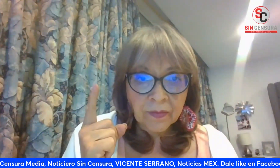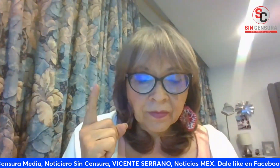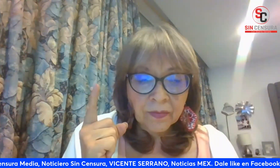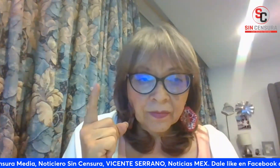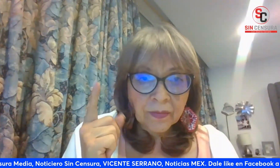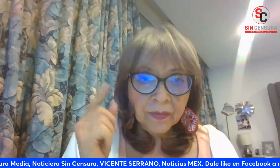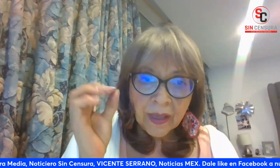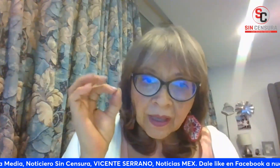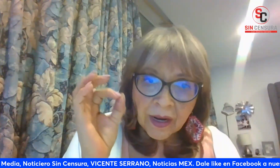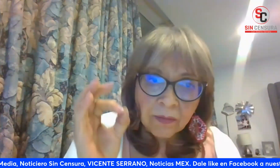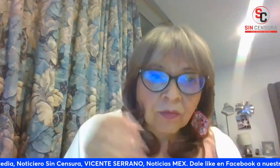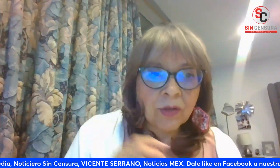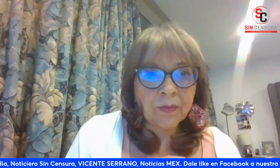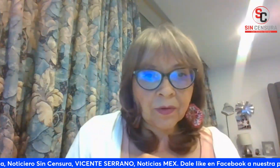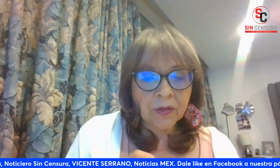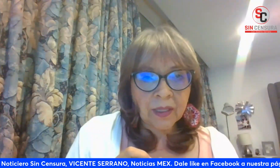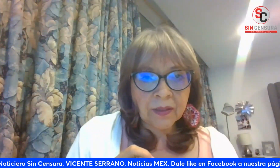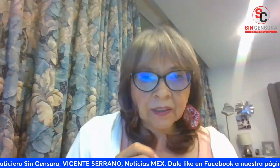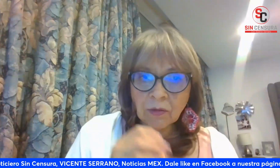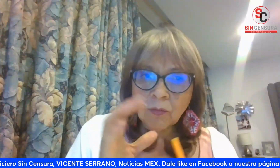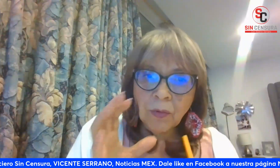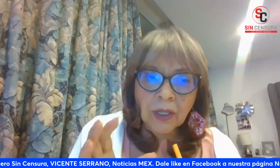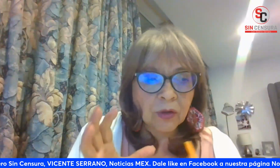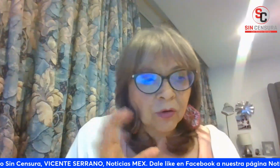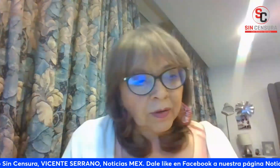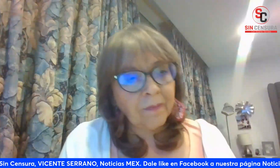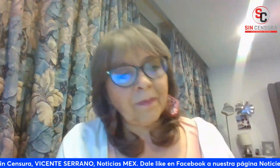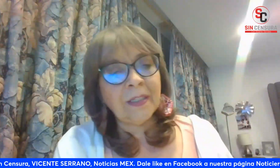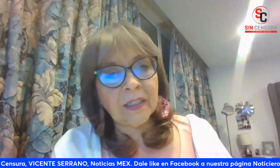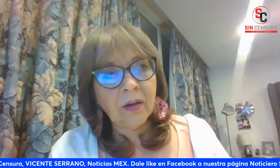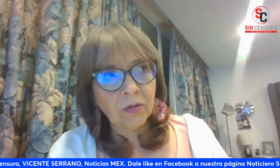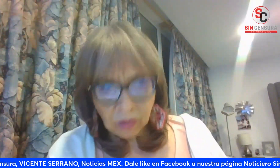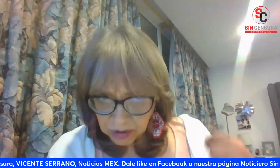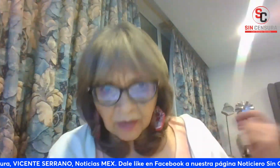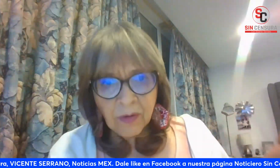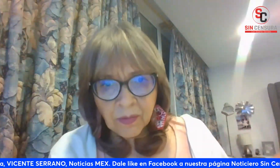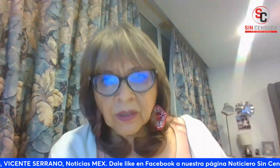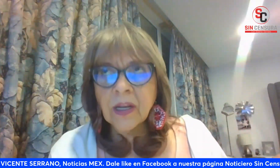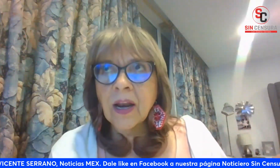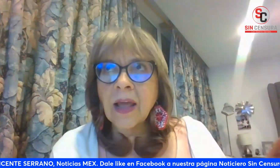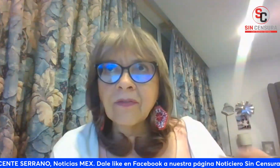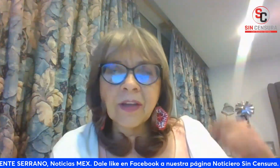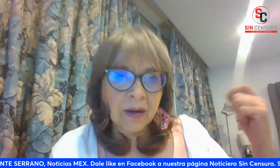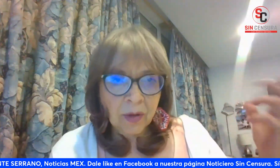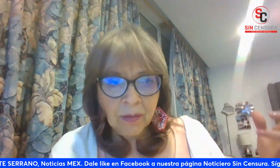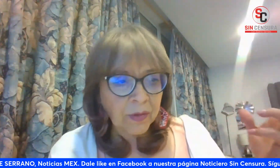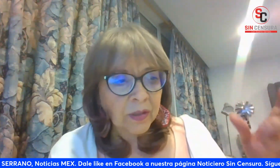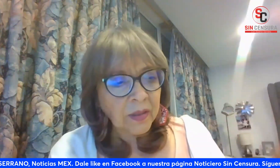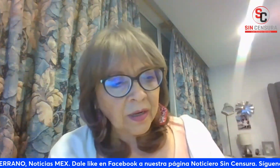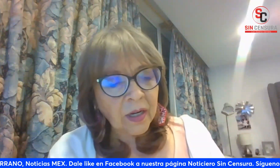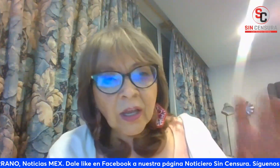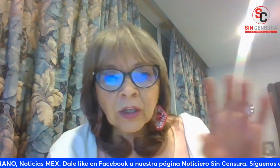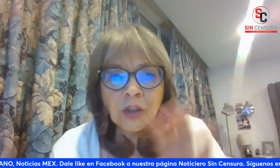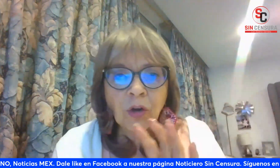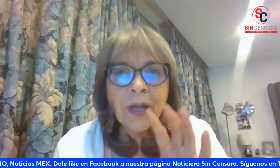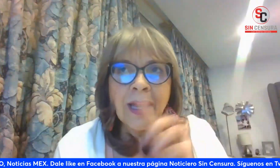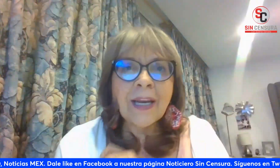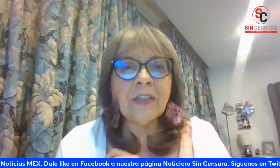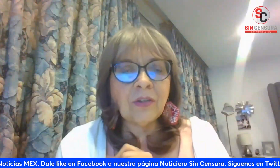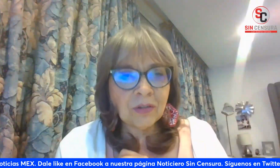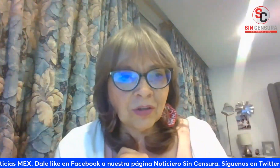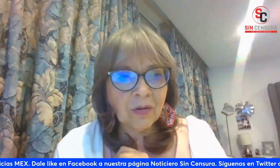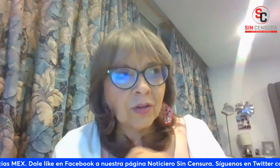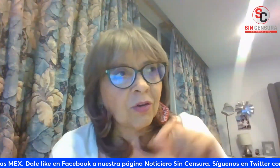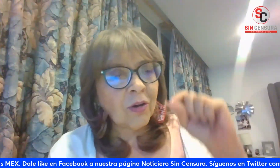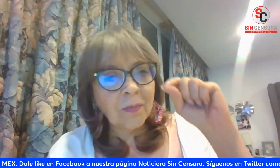cambios que eran muy importantes, un poquito más que otros. Era muy importante tener el AIFA y era muy importante tener, yo